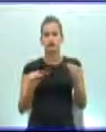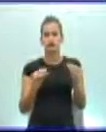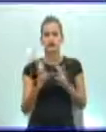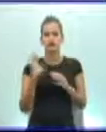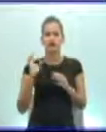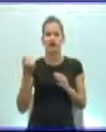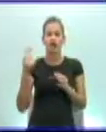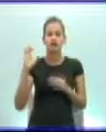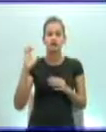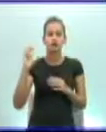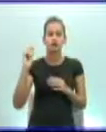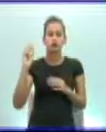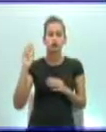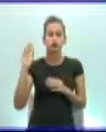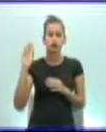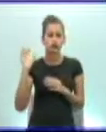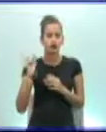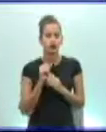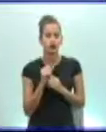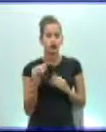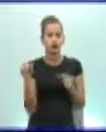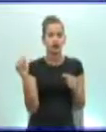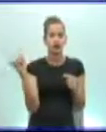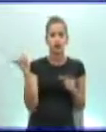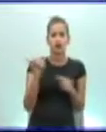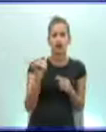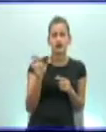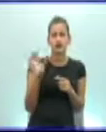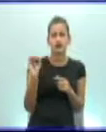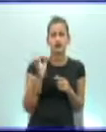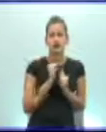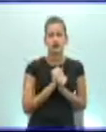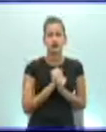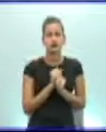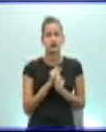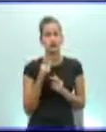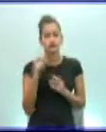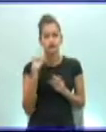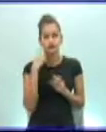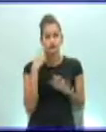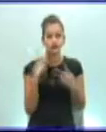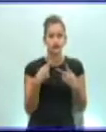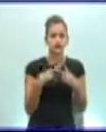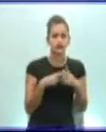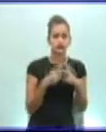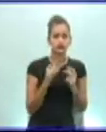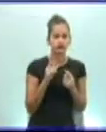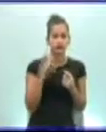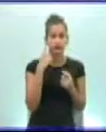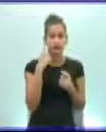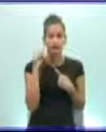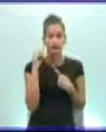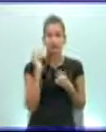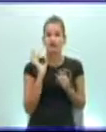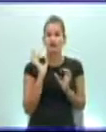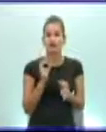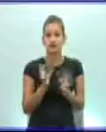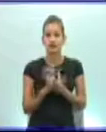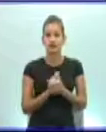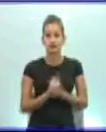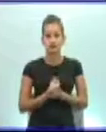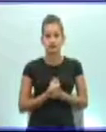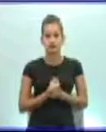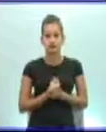de cuadrado, igualar a 0 y determinar las soluciones que por supuesto son las mismas. Insisto, raíz de 2 y menos raíz de 2 es lo